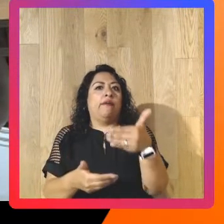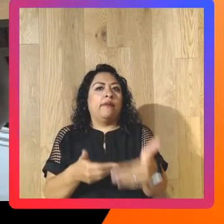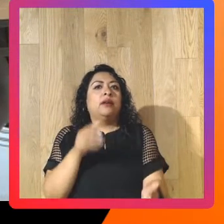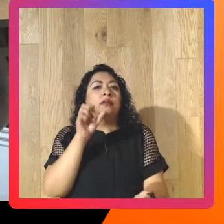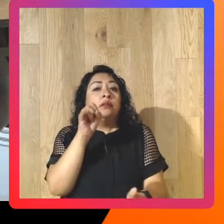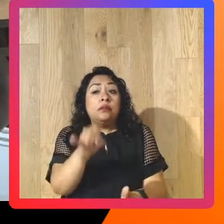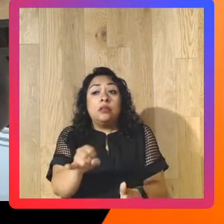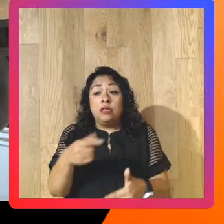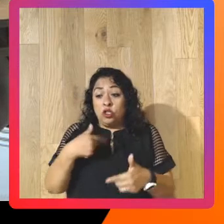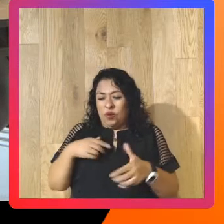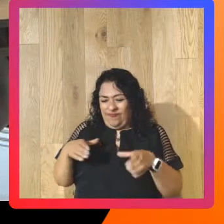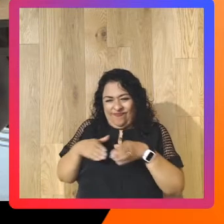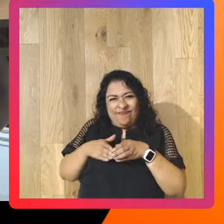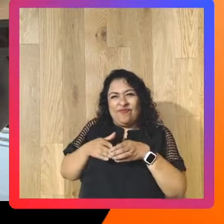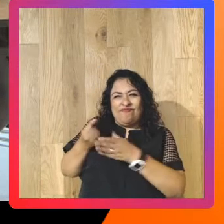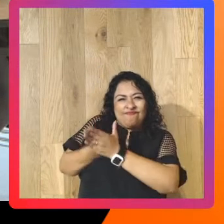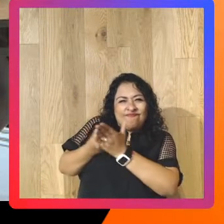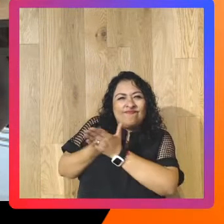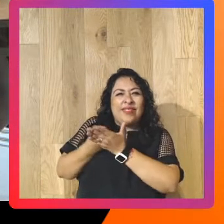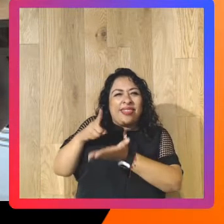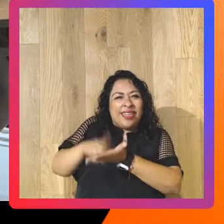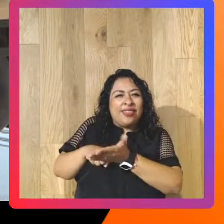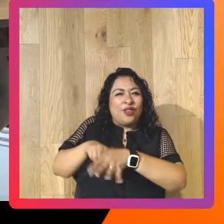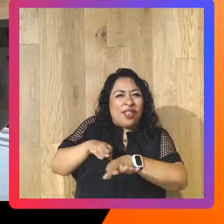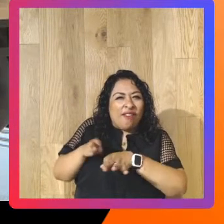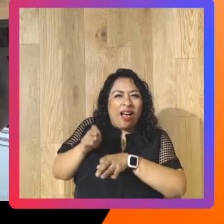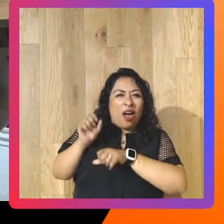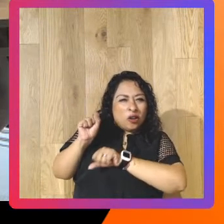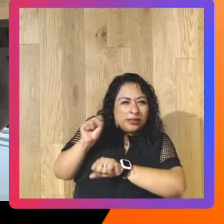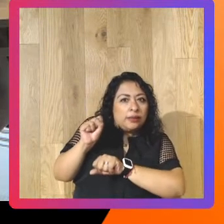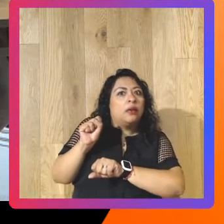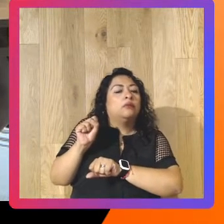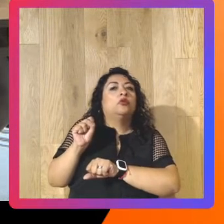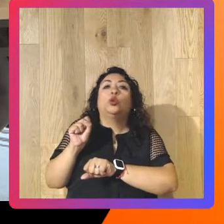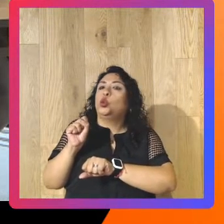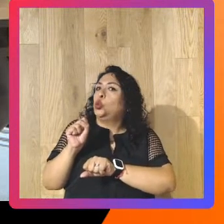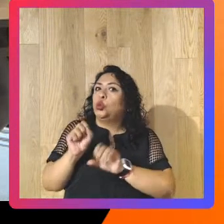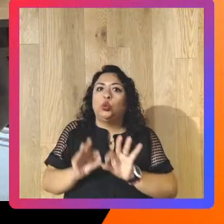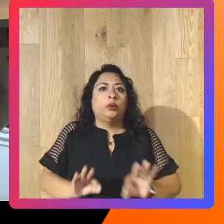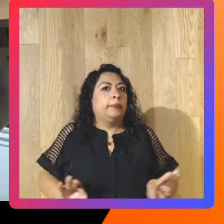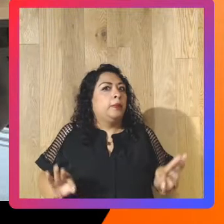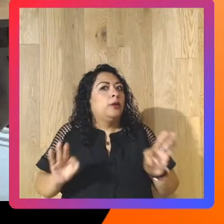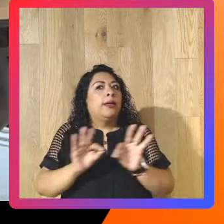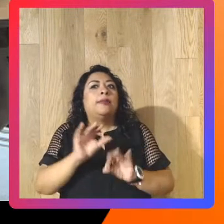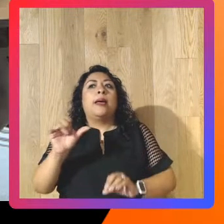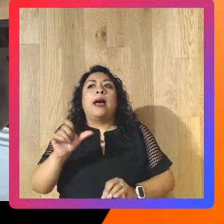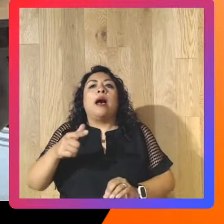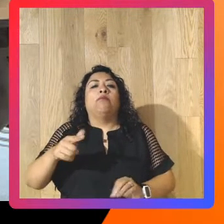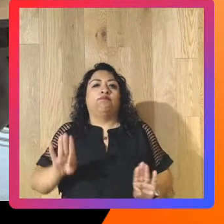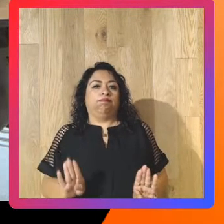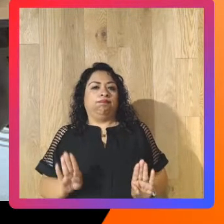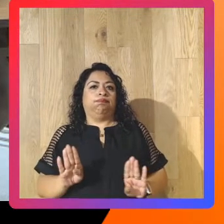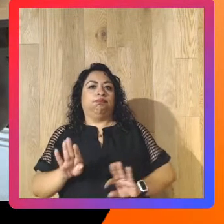los movimientos laborales y las luchas sindicales han desempeñado un papel crucial en la mejora de las